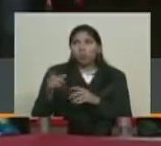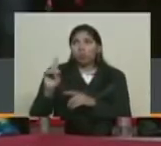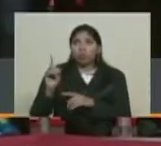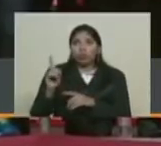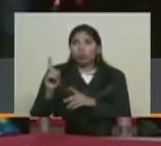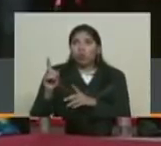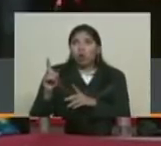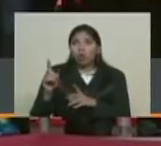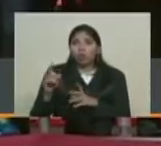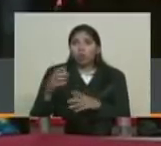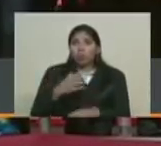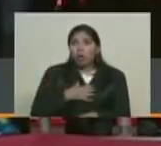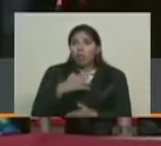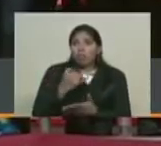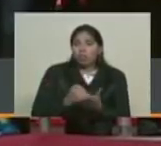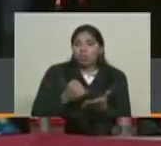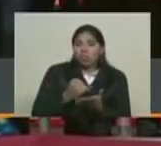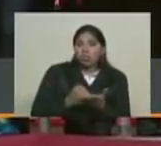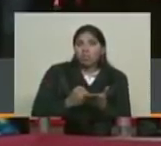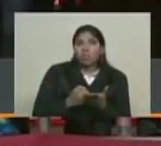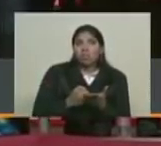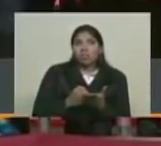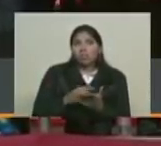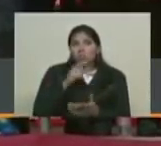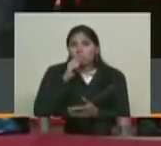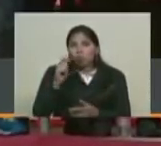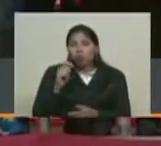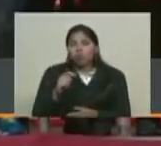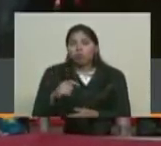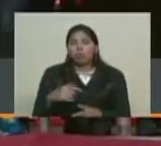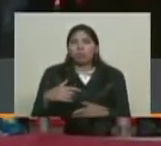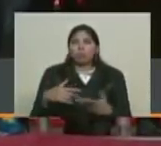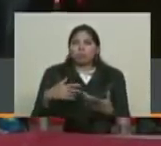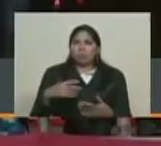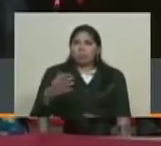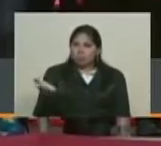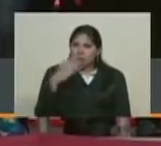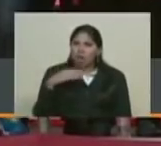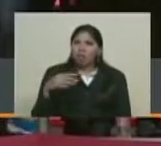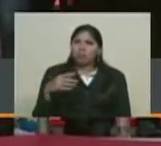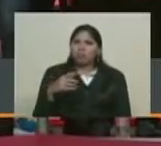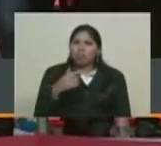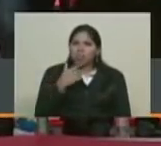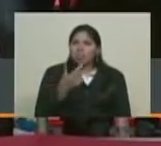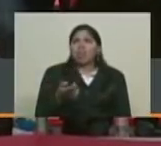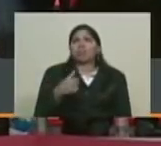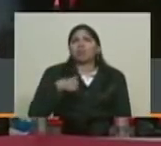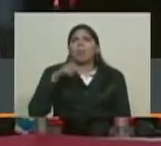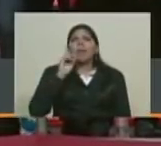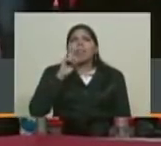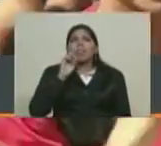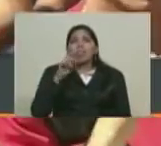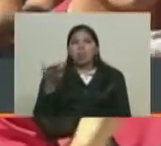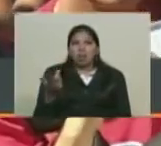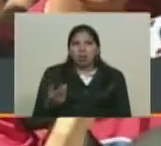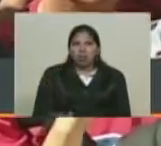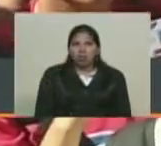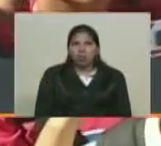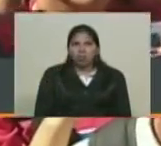desmienta, se lo digo suavecito, ustedes saben si la oposición se